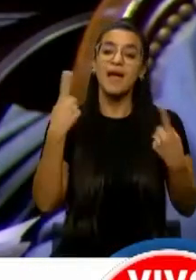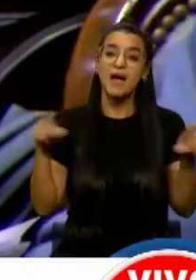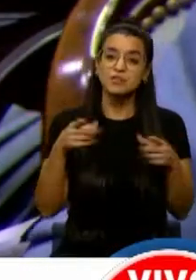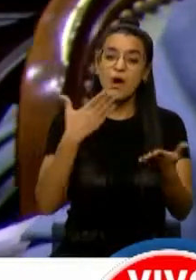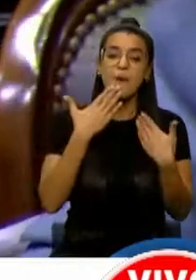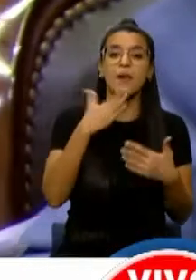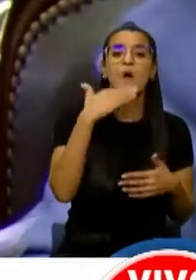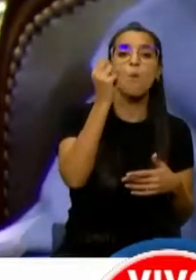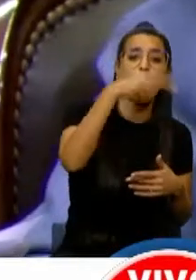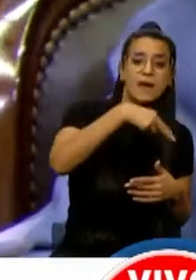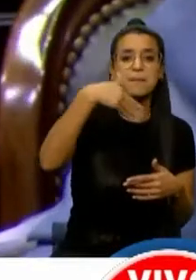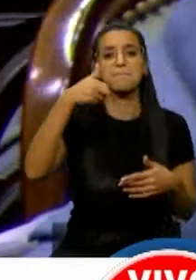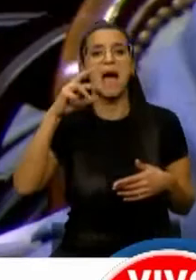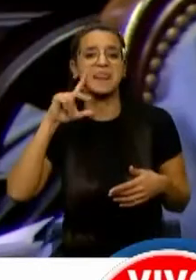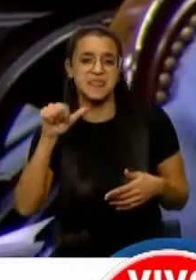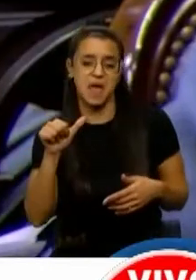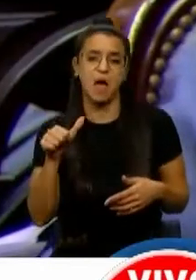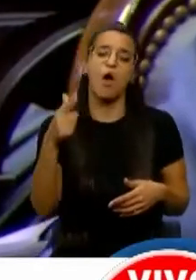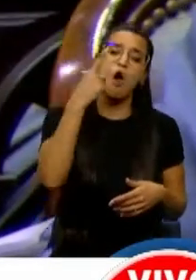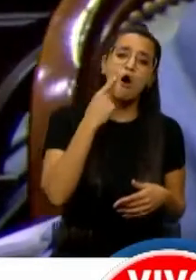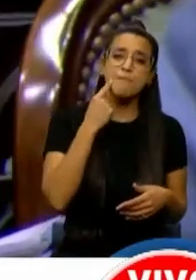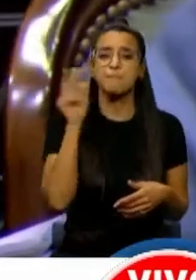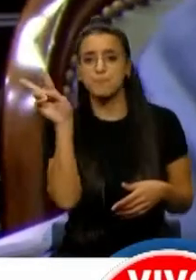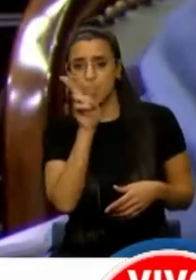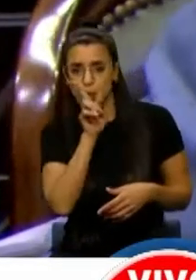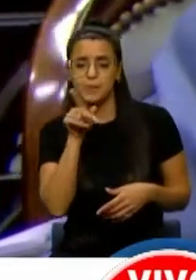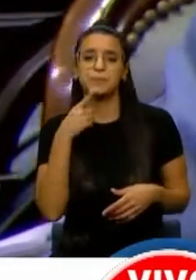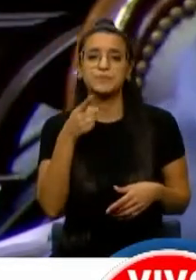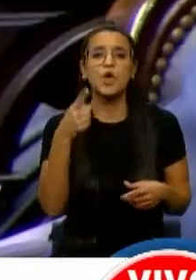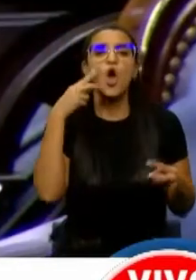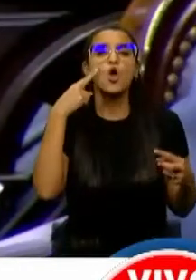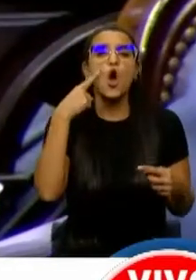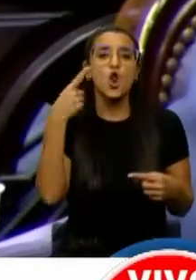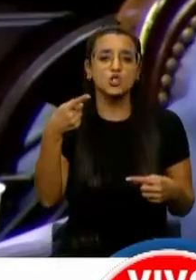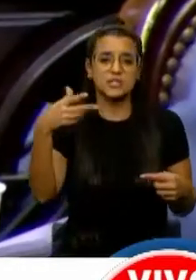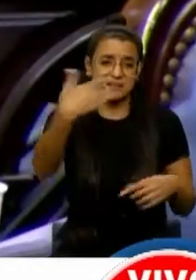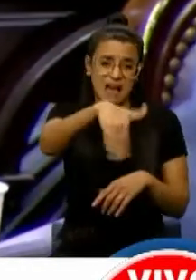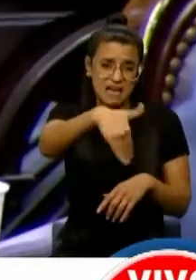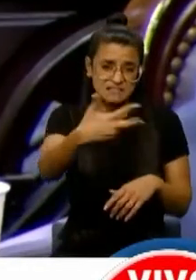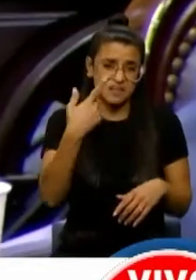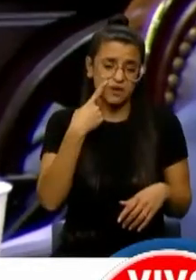que habla de Juan y María, una mujer y un hombre que se conocieron en la calle.